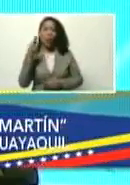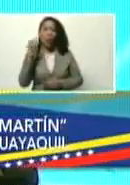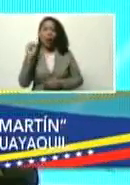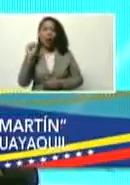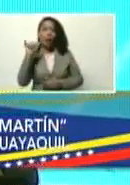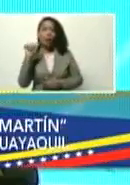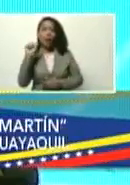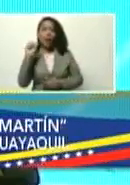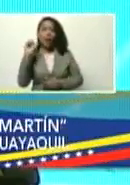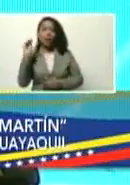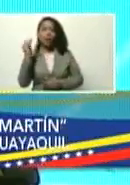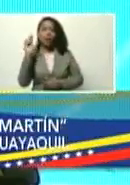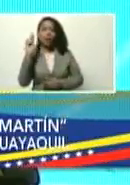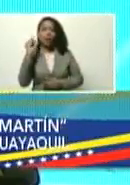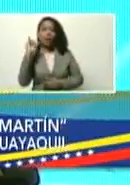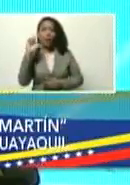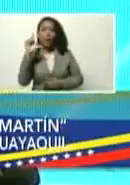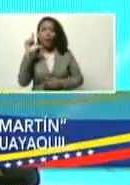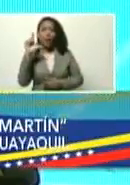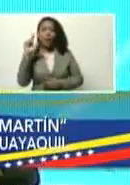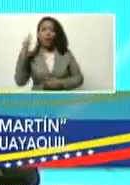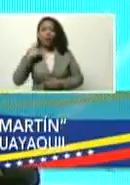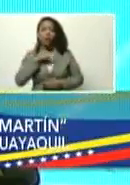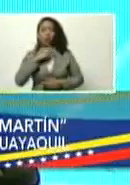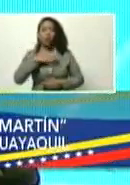sentimos tremendamente honrados de haber